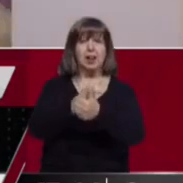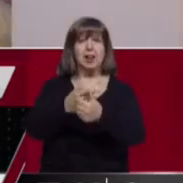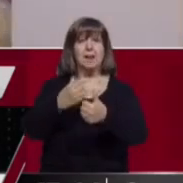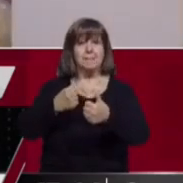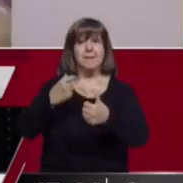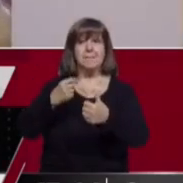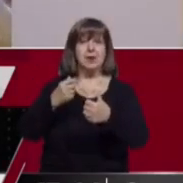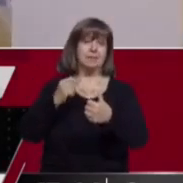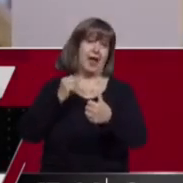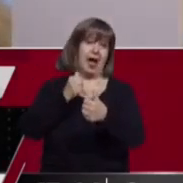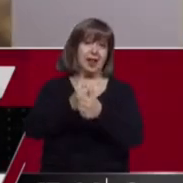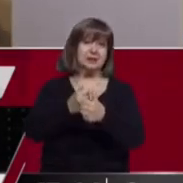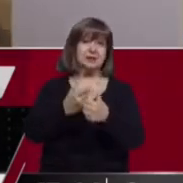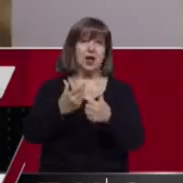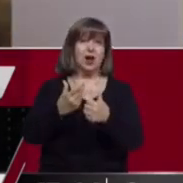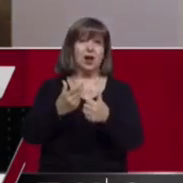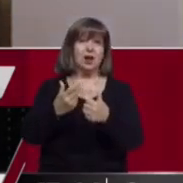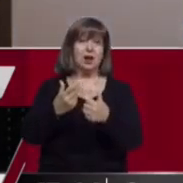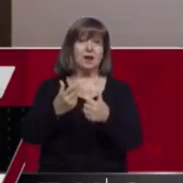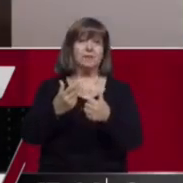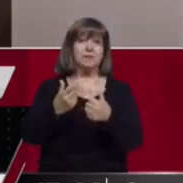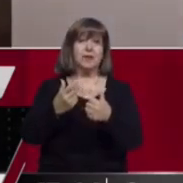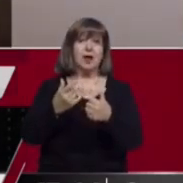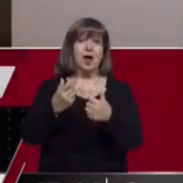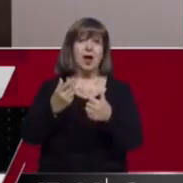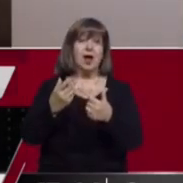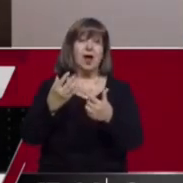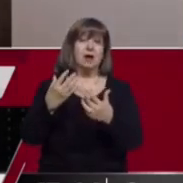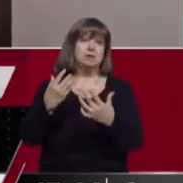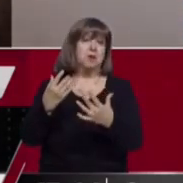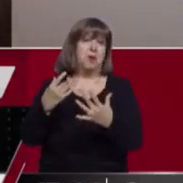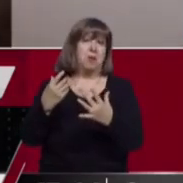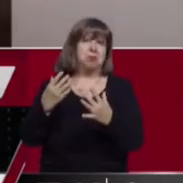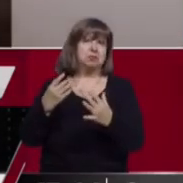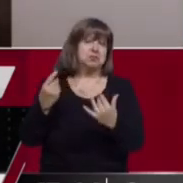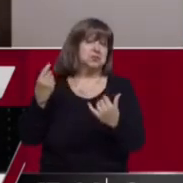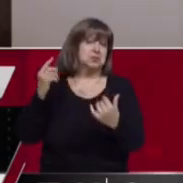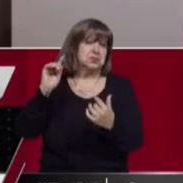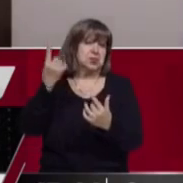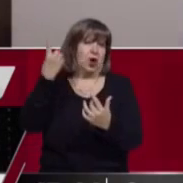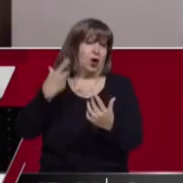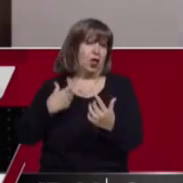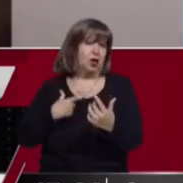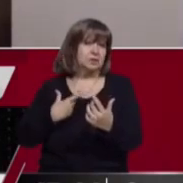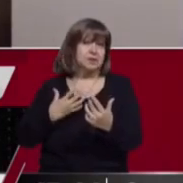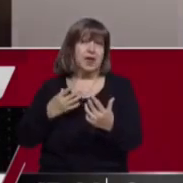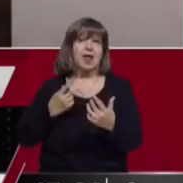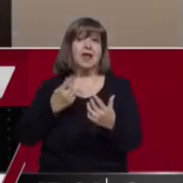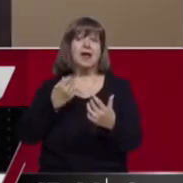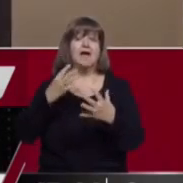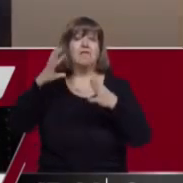que realmente sienten placer al violentar a ese niño o esa niña. Ahí estamos